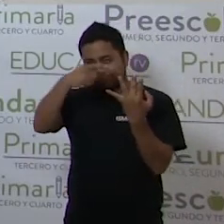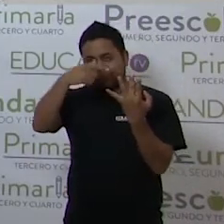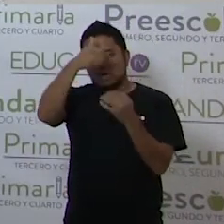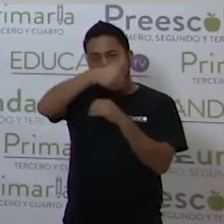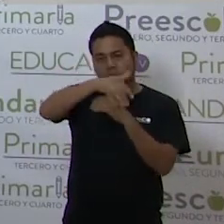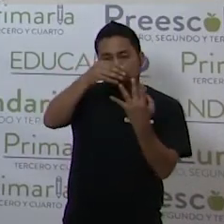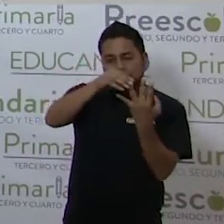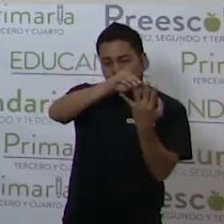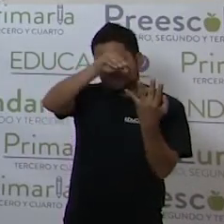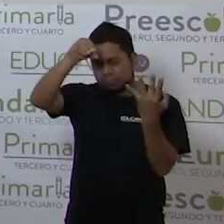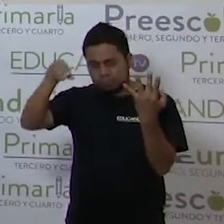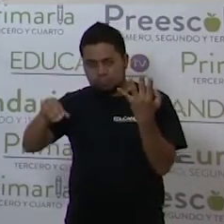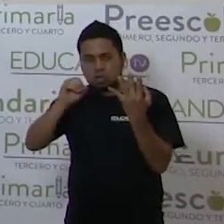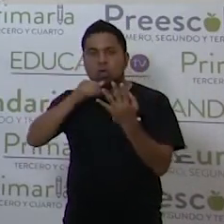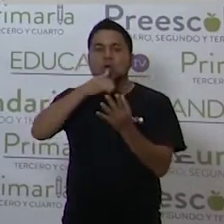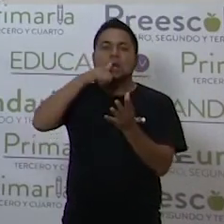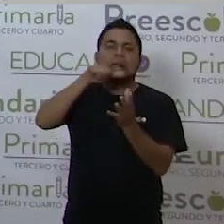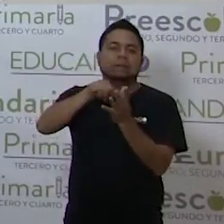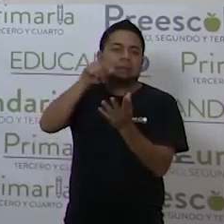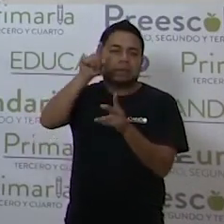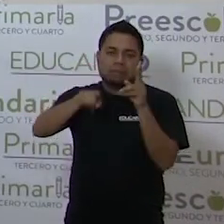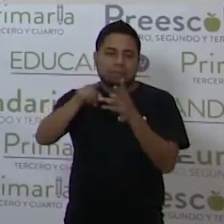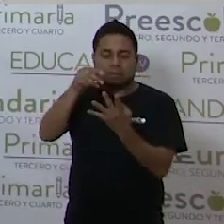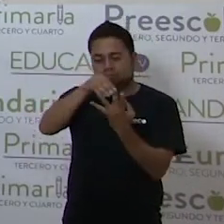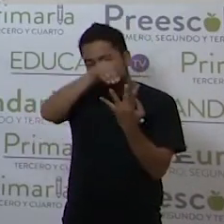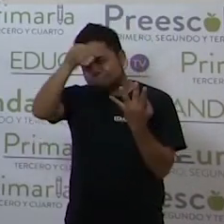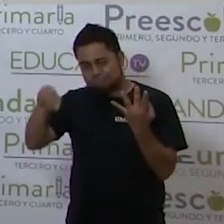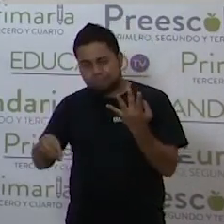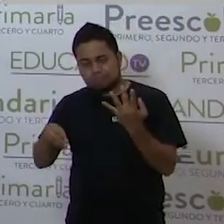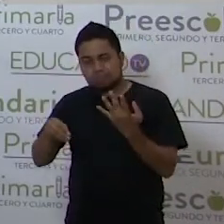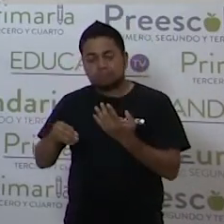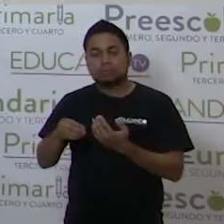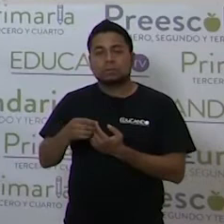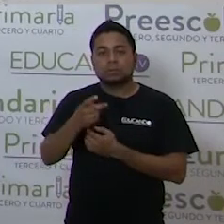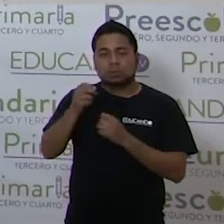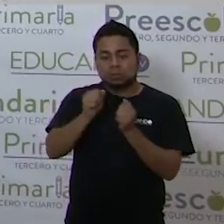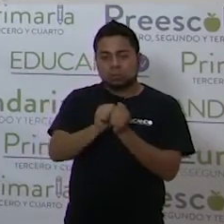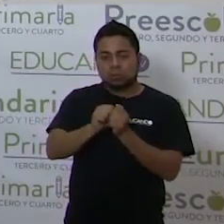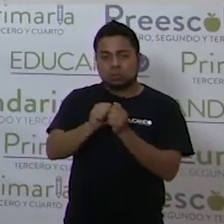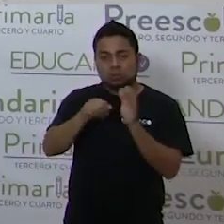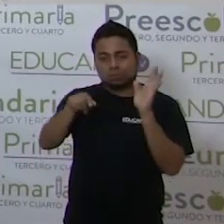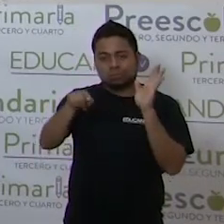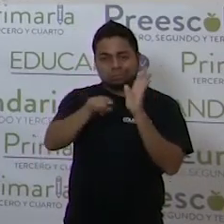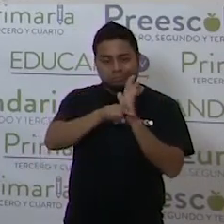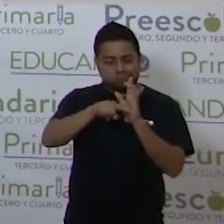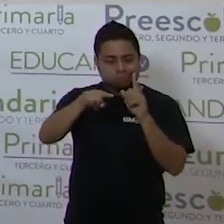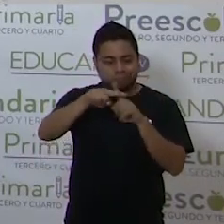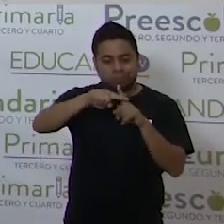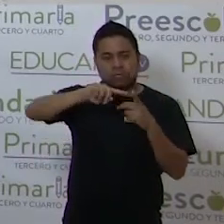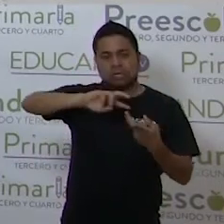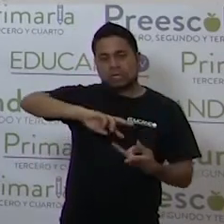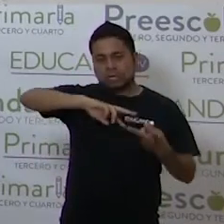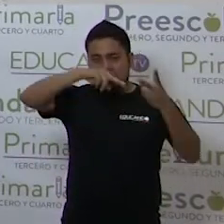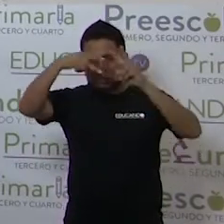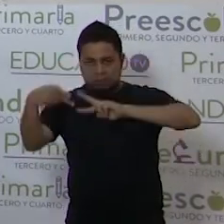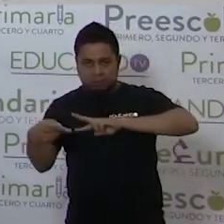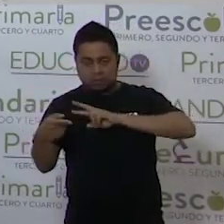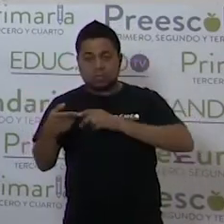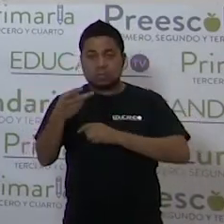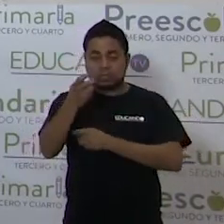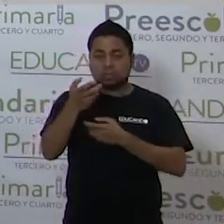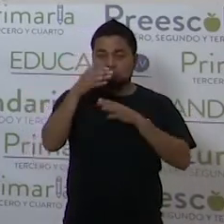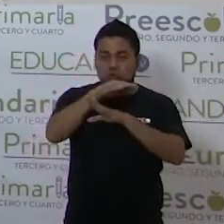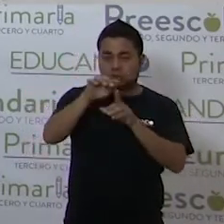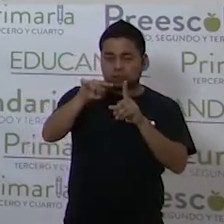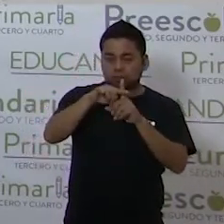número o la letra que queríamos eliminar le teníamos que pasar con signo contrario aquí eso eso es en cuanto a la suma y